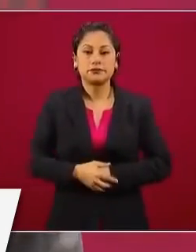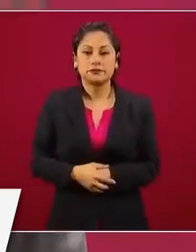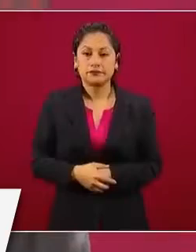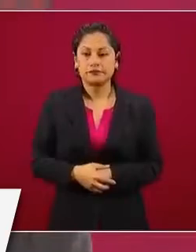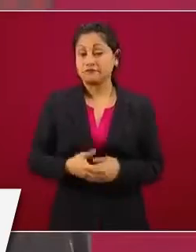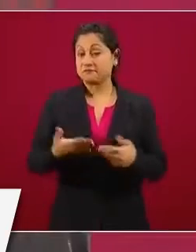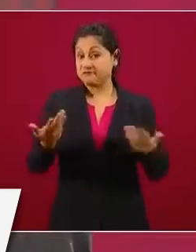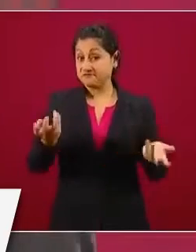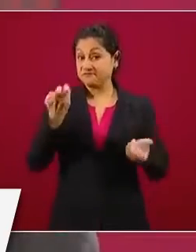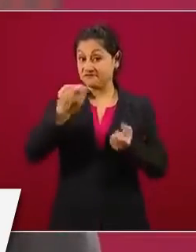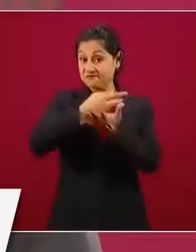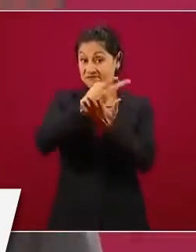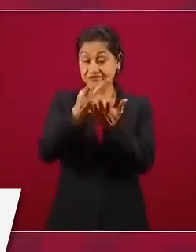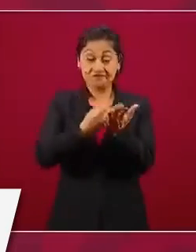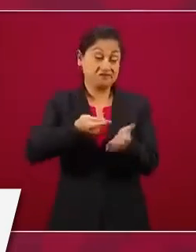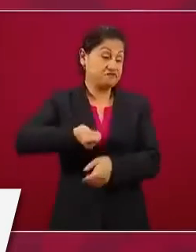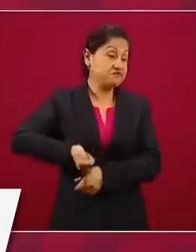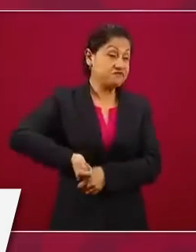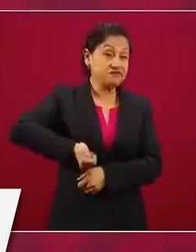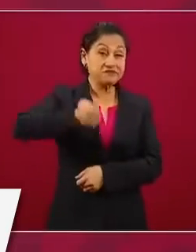Estamos plantando